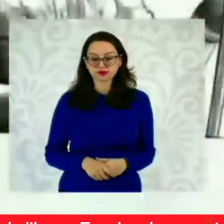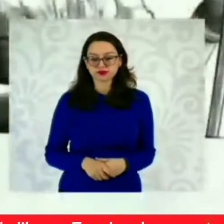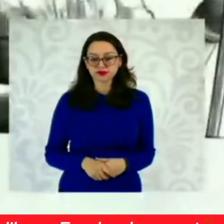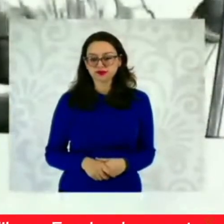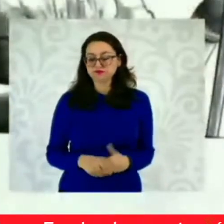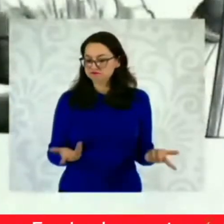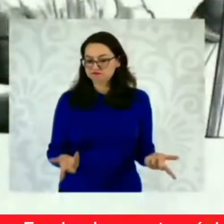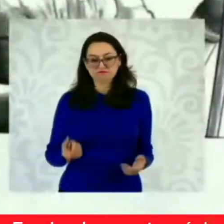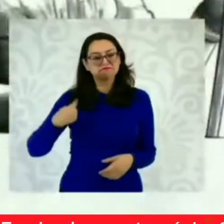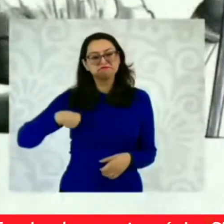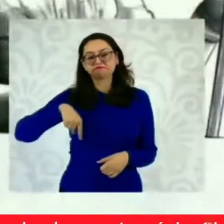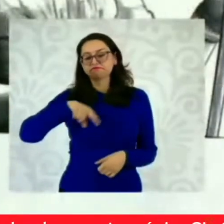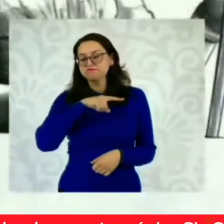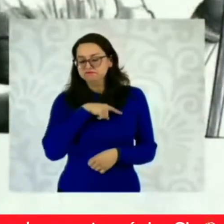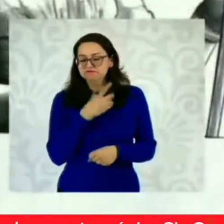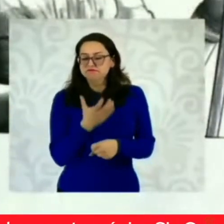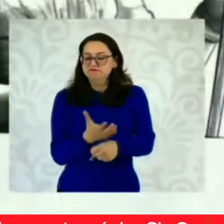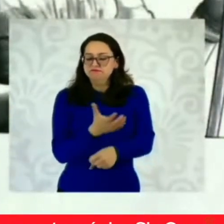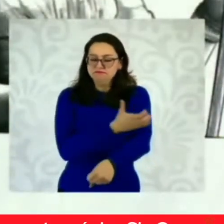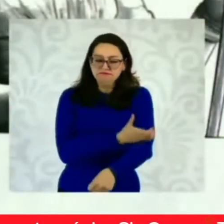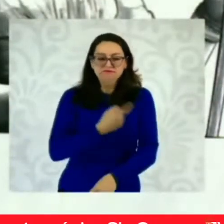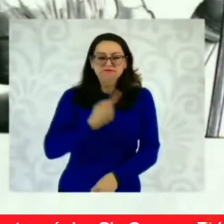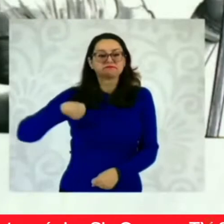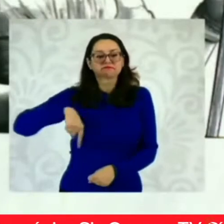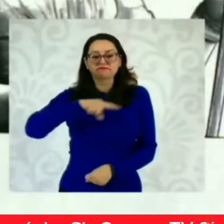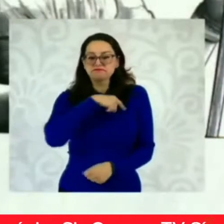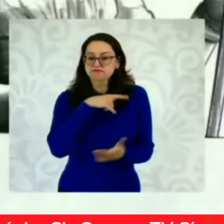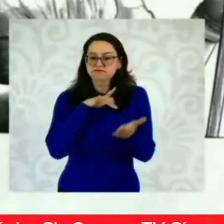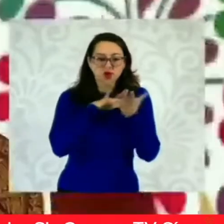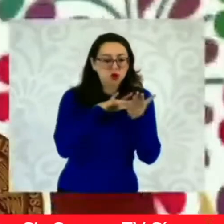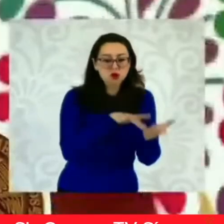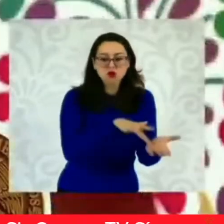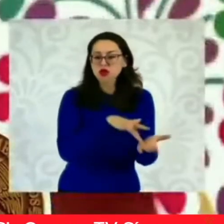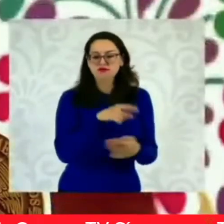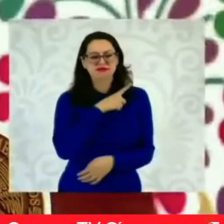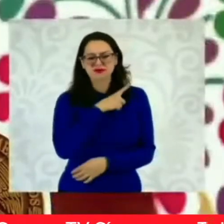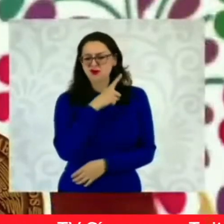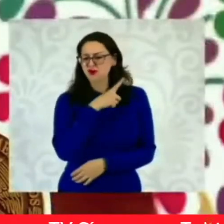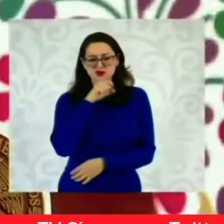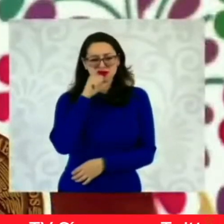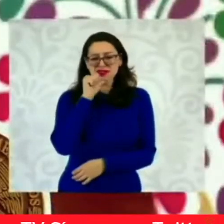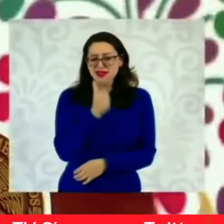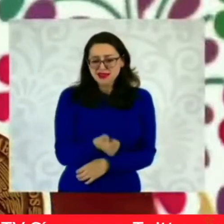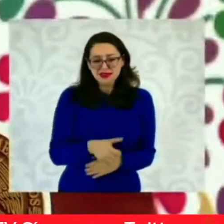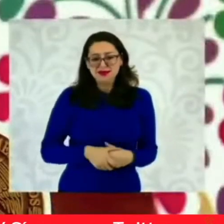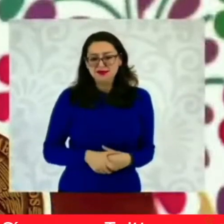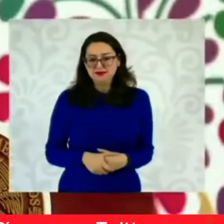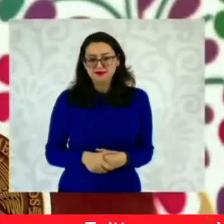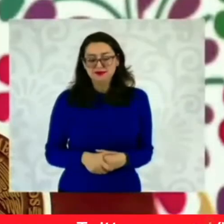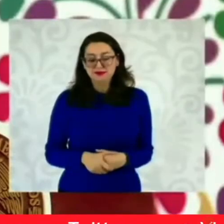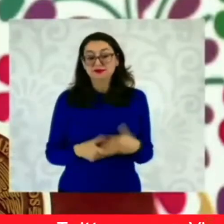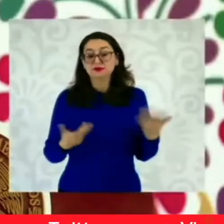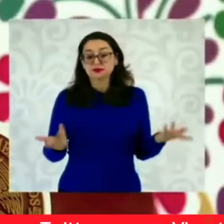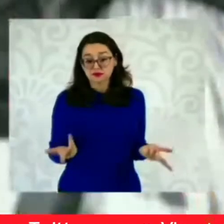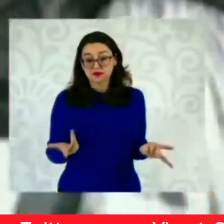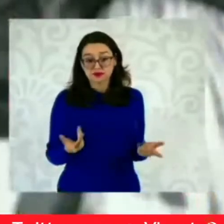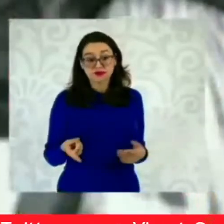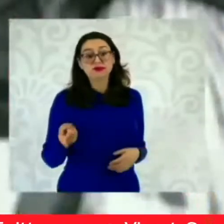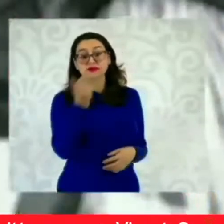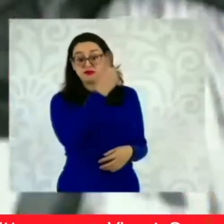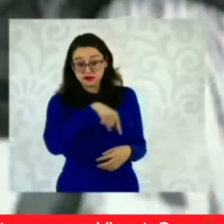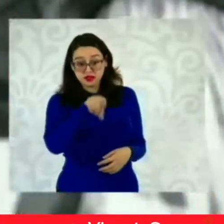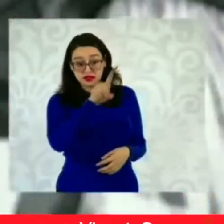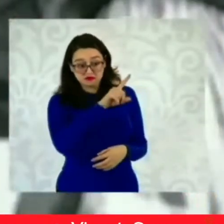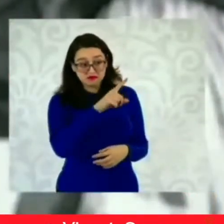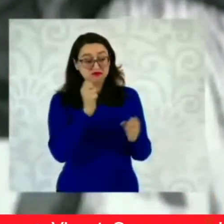total. Que sepan nuestras paisanas y paisanos que allí estamos, que no están solos, que los consulados están ahí